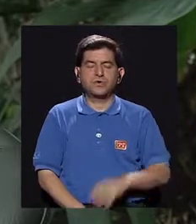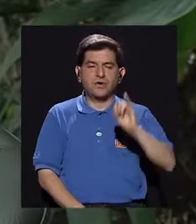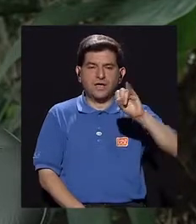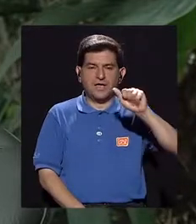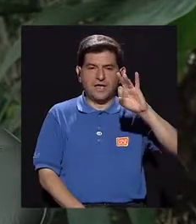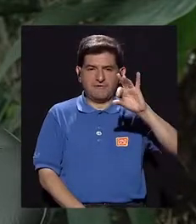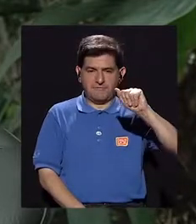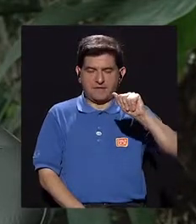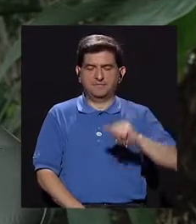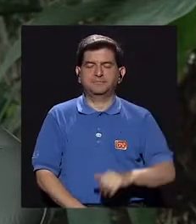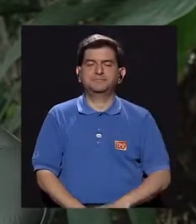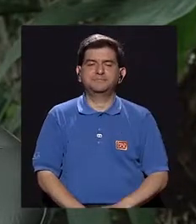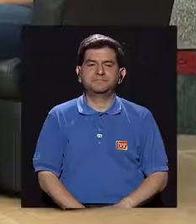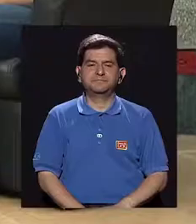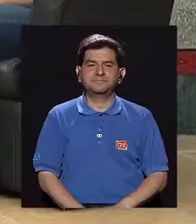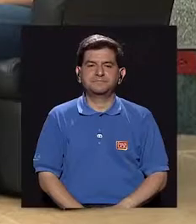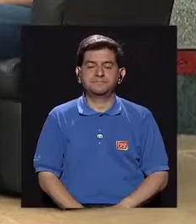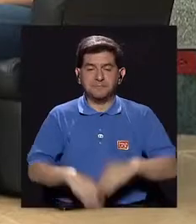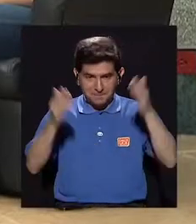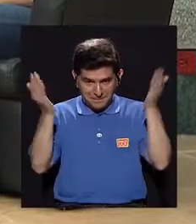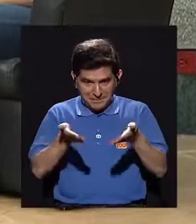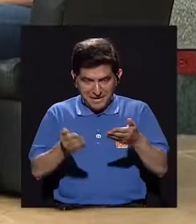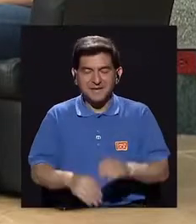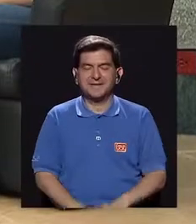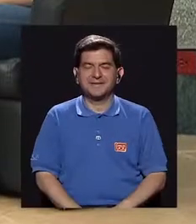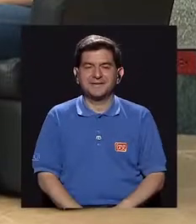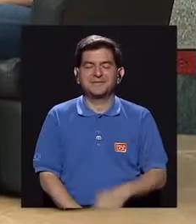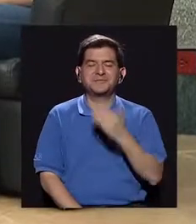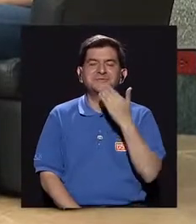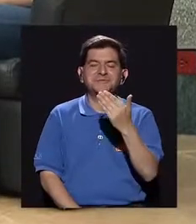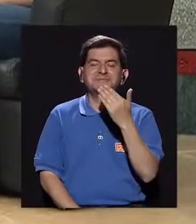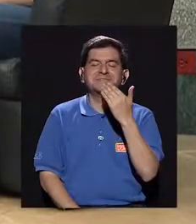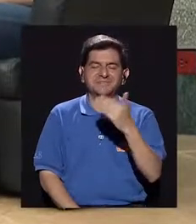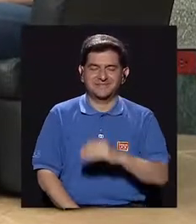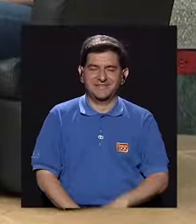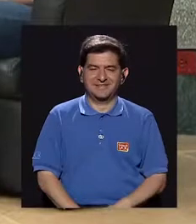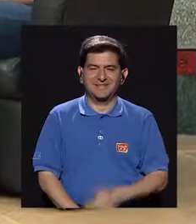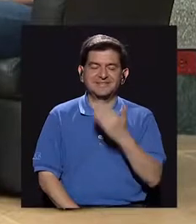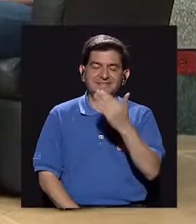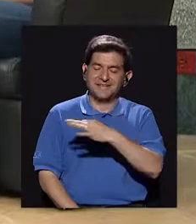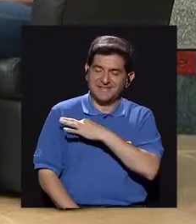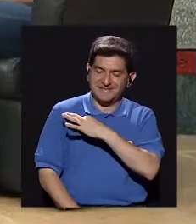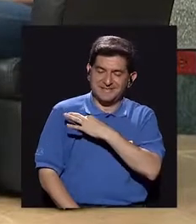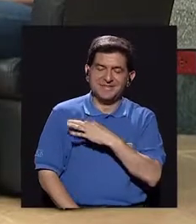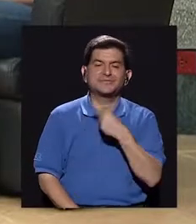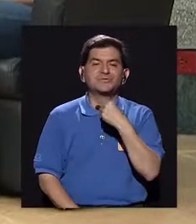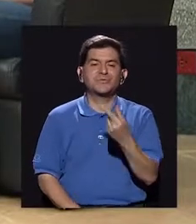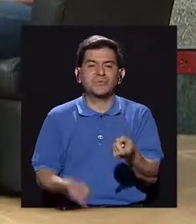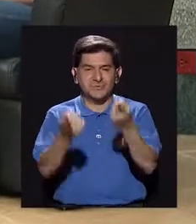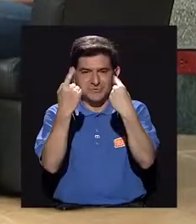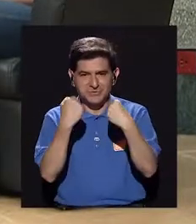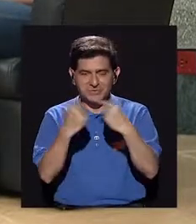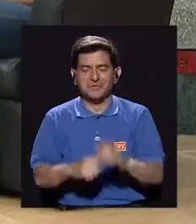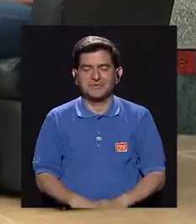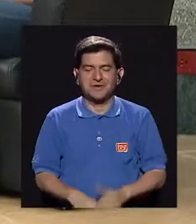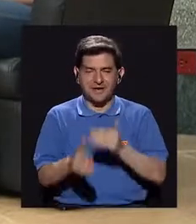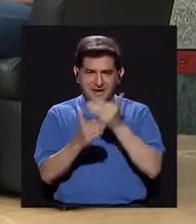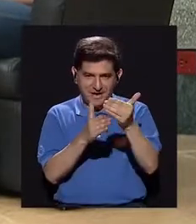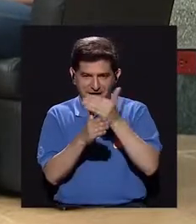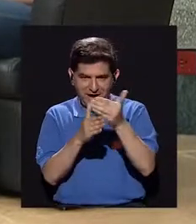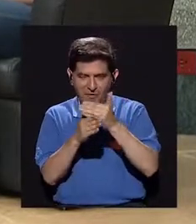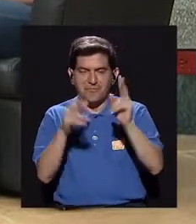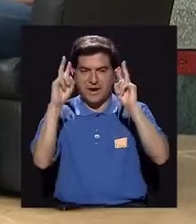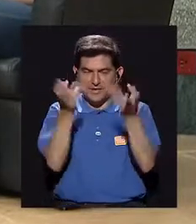Alcoholismo y Farmacodependencia. Bienvenida. Bienvenida, Roxana. Muchas gracias por invitarme. Un placer estar aquí con